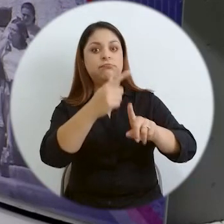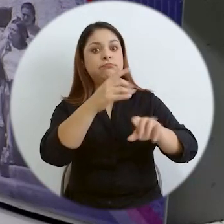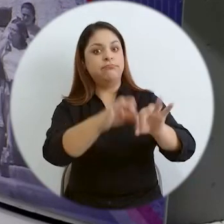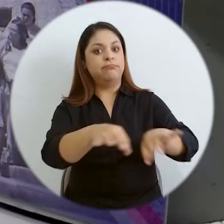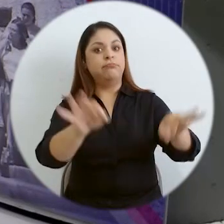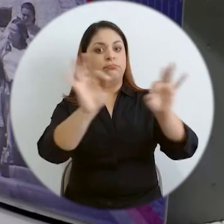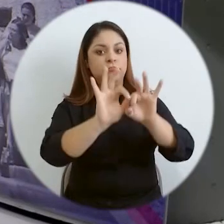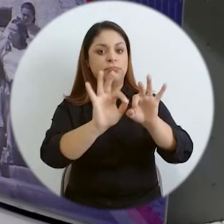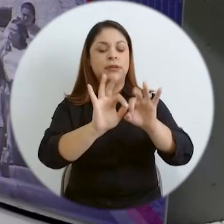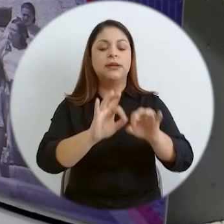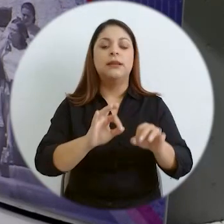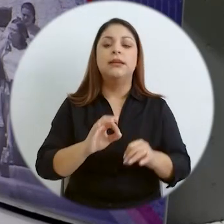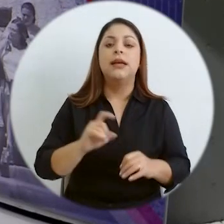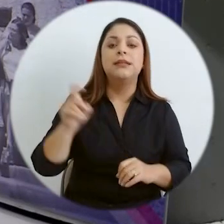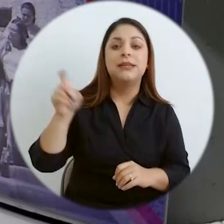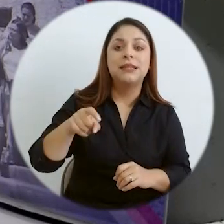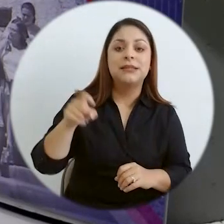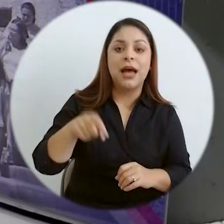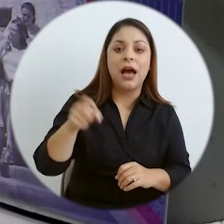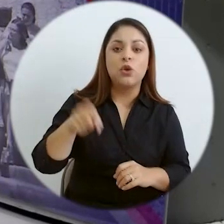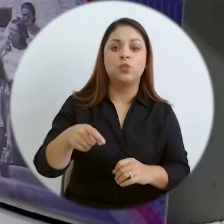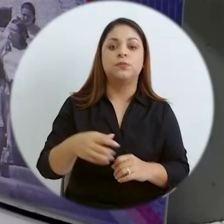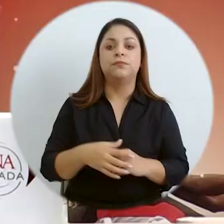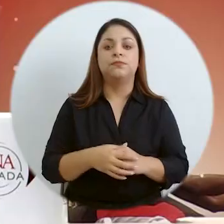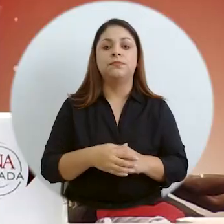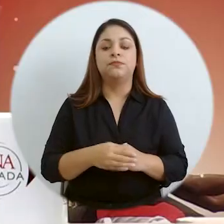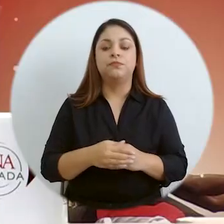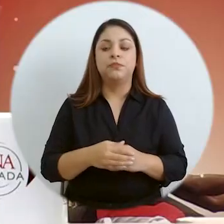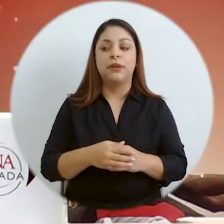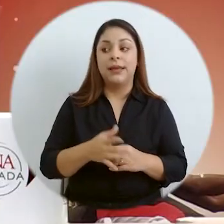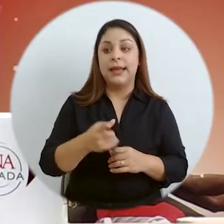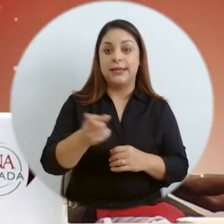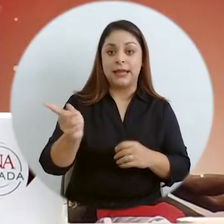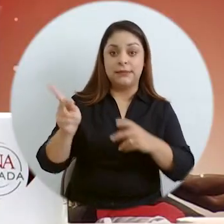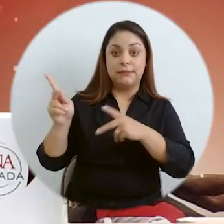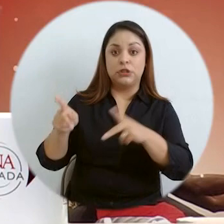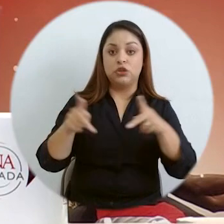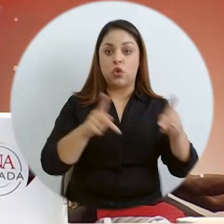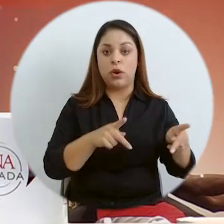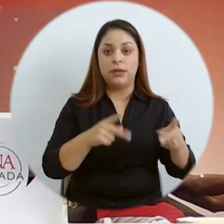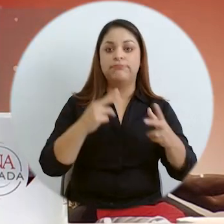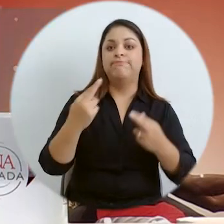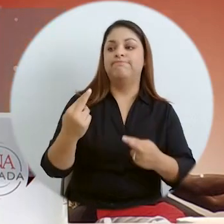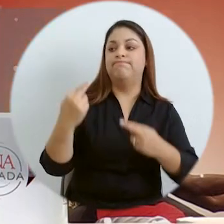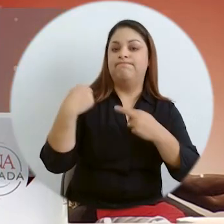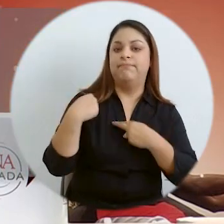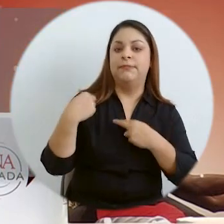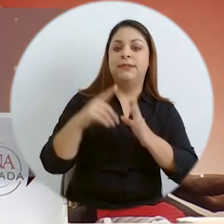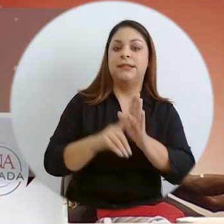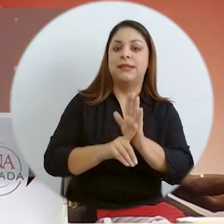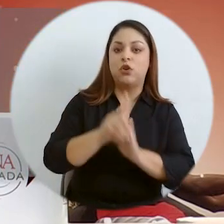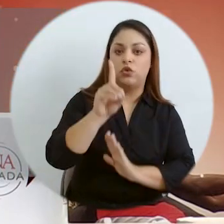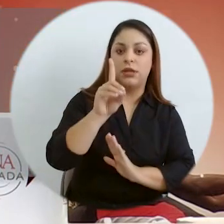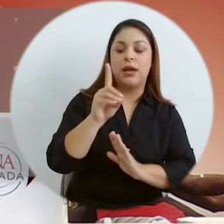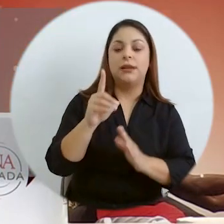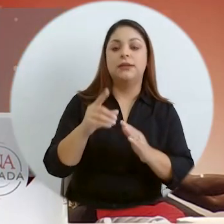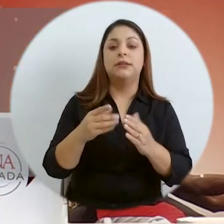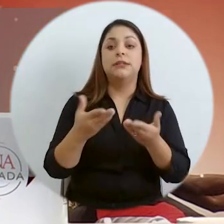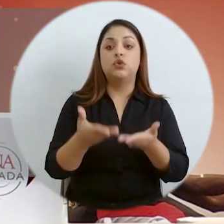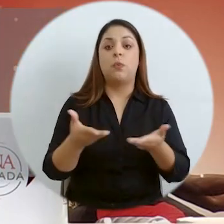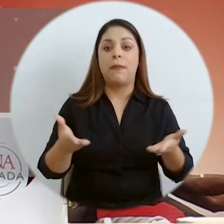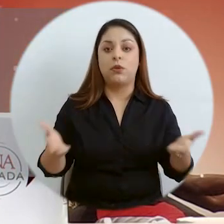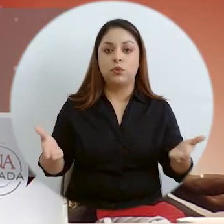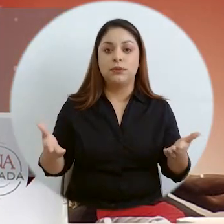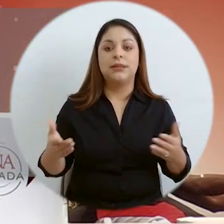importantes, y es necesario de parte de aquellas personas que se encargan de desarrollar estos